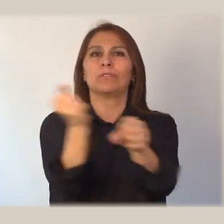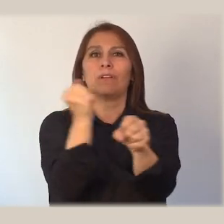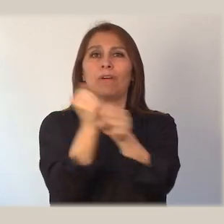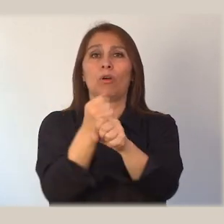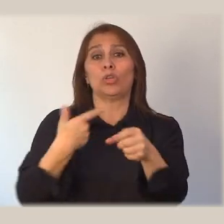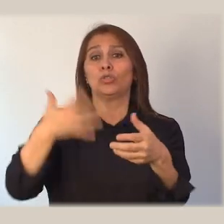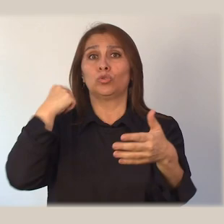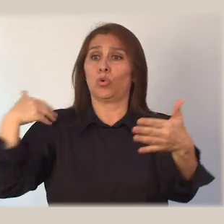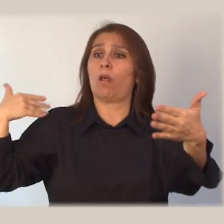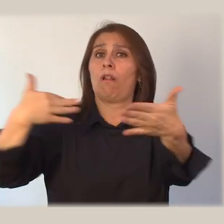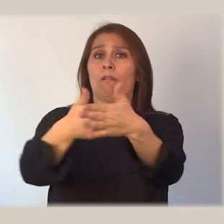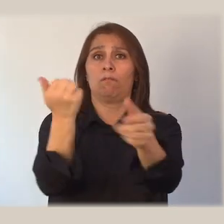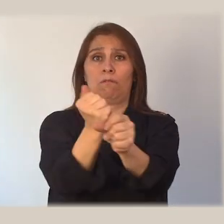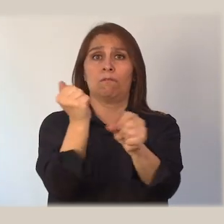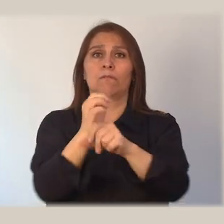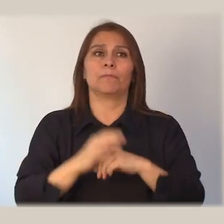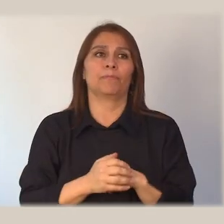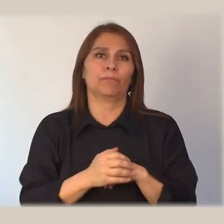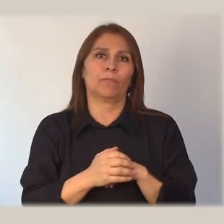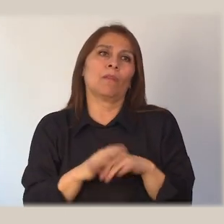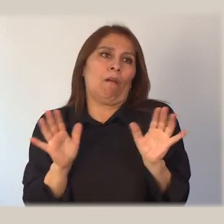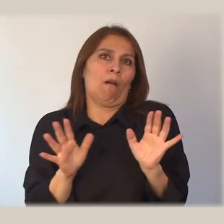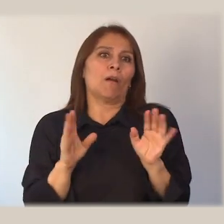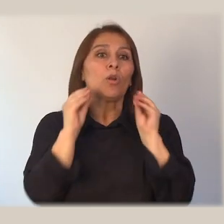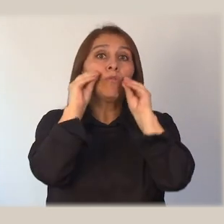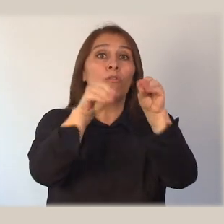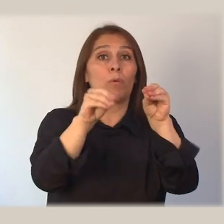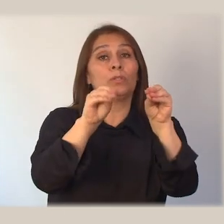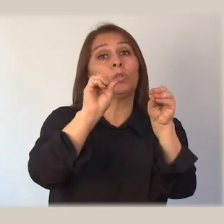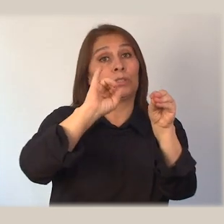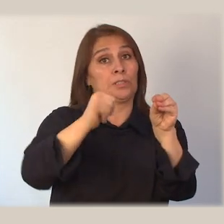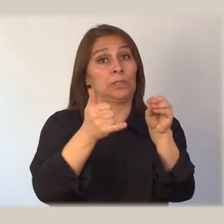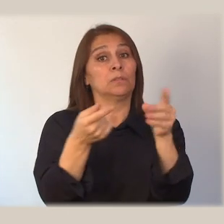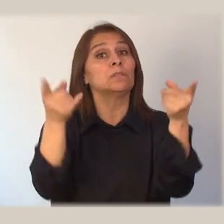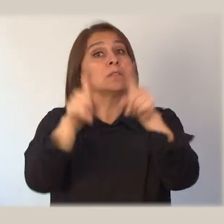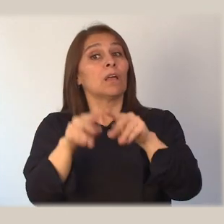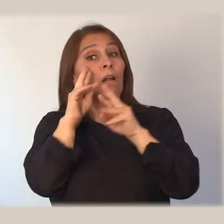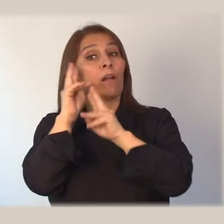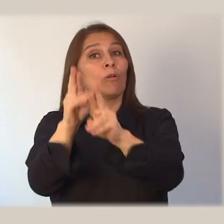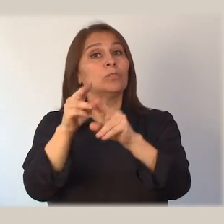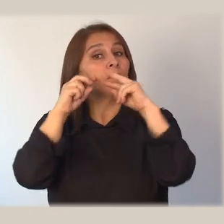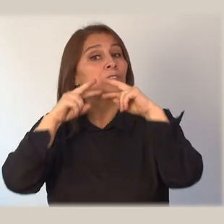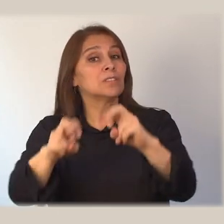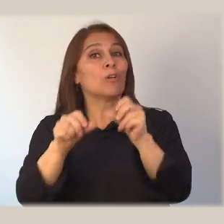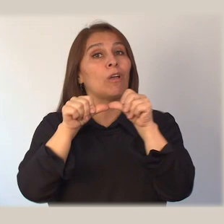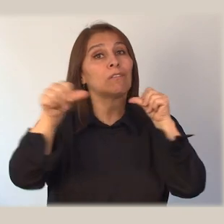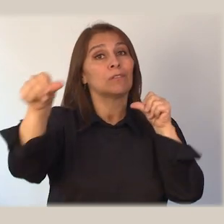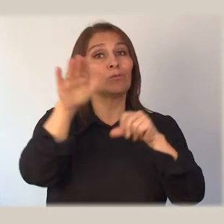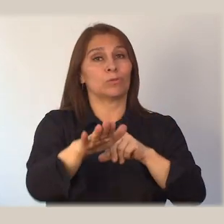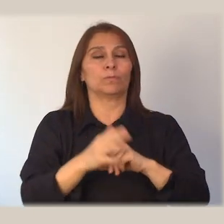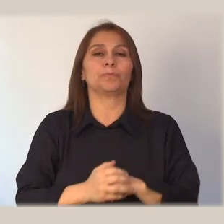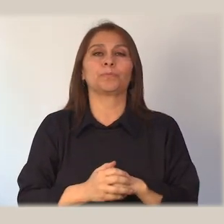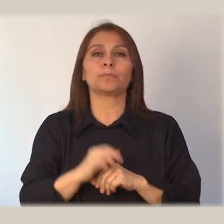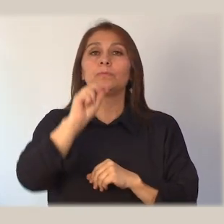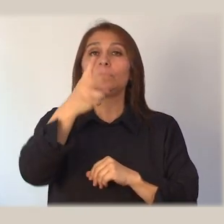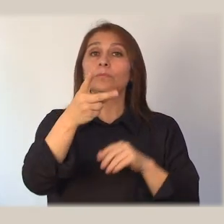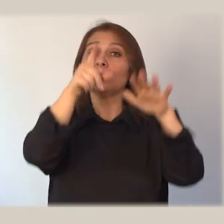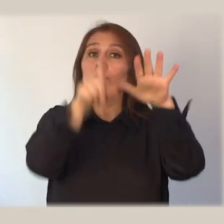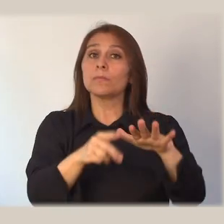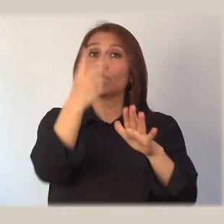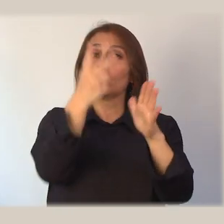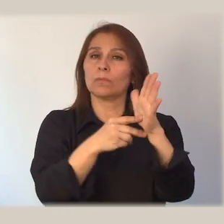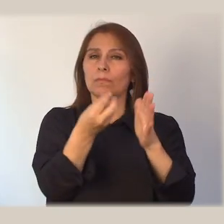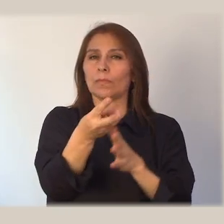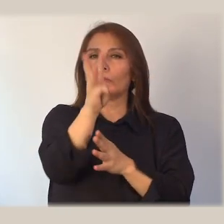trayectorias no sólo en lo que tiene que ver con el ejercicio de formación sino también en la investigación extensión en el segundo semestre del año